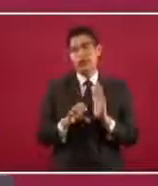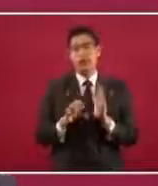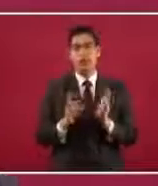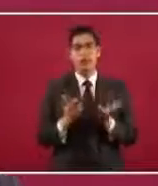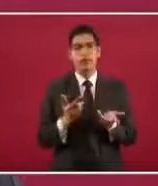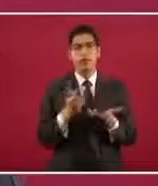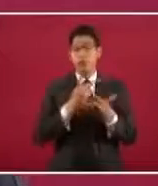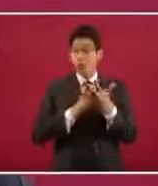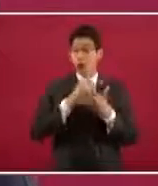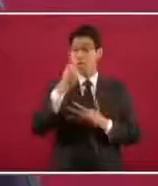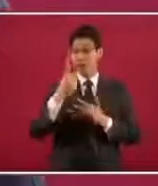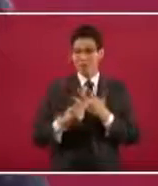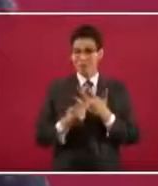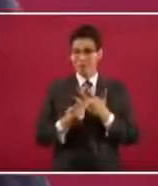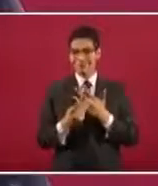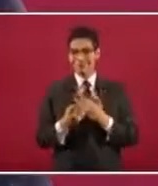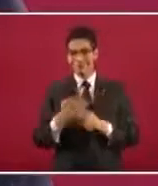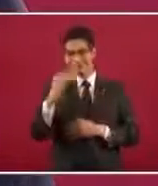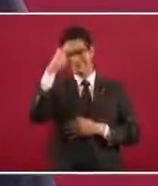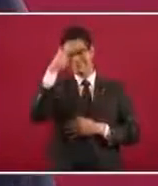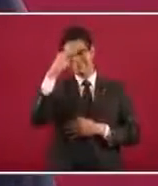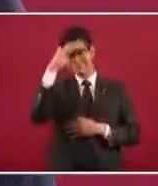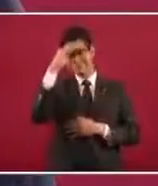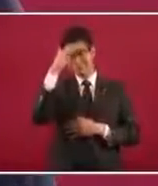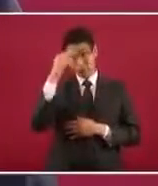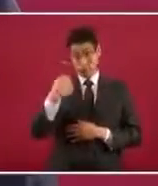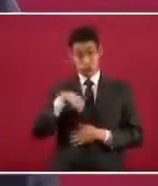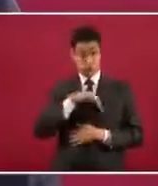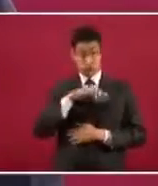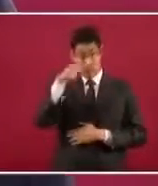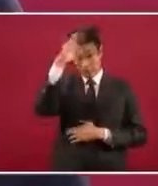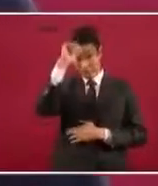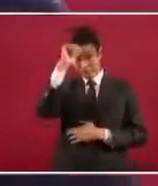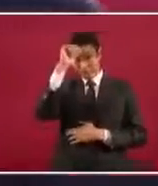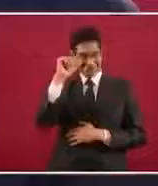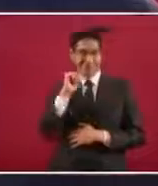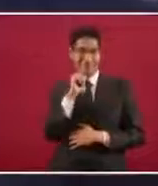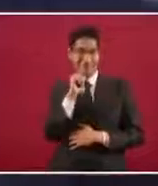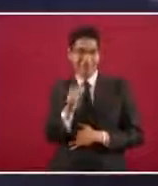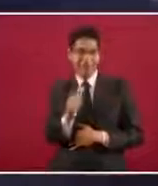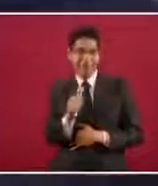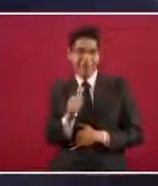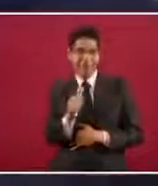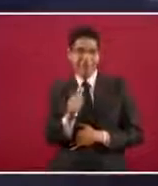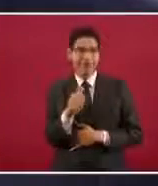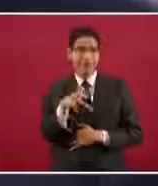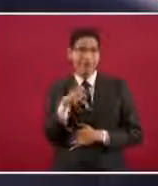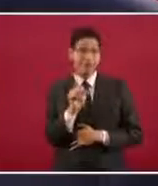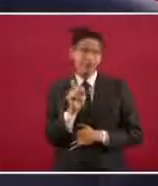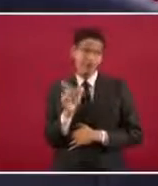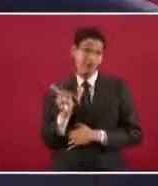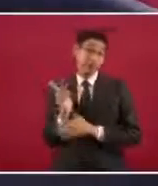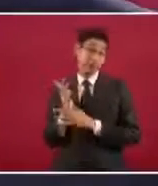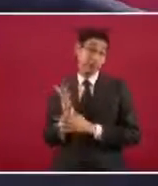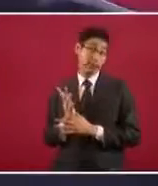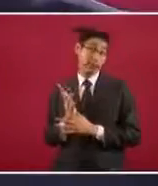no estábamos de acuerdo, pero además de la medida del